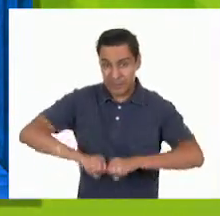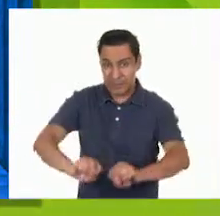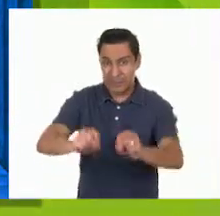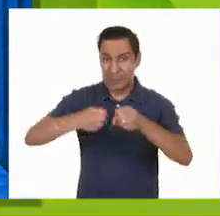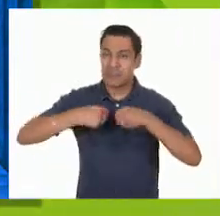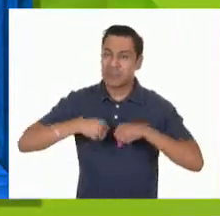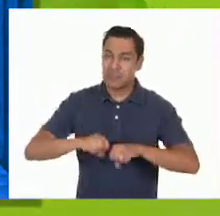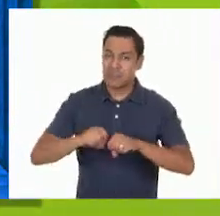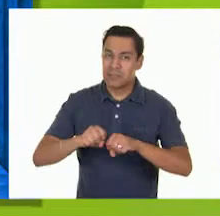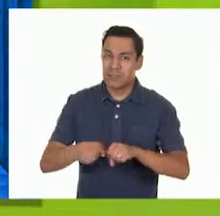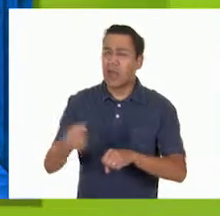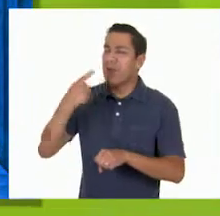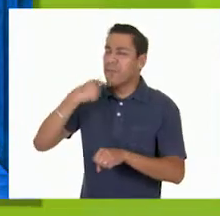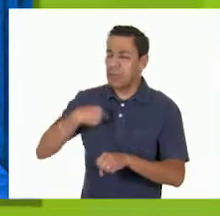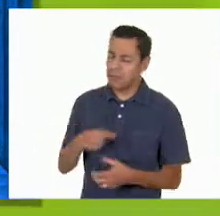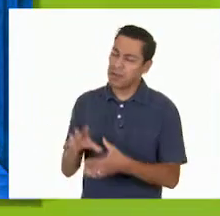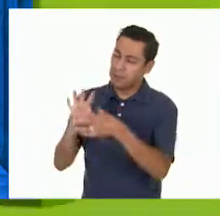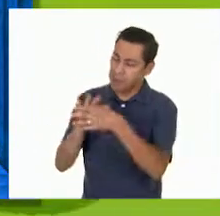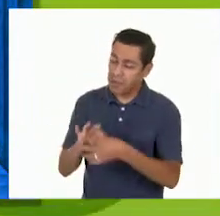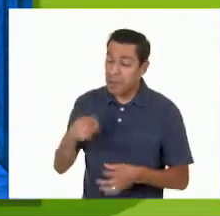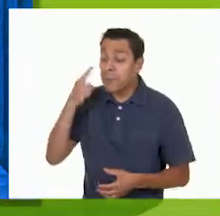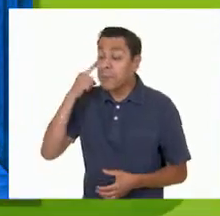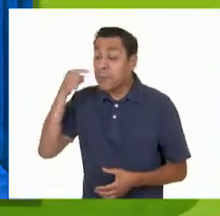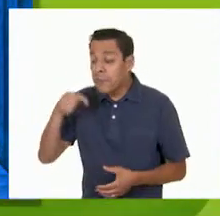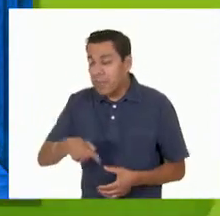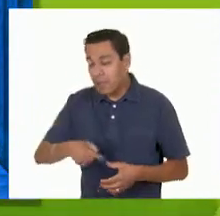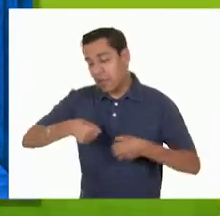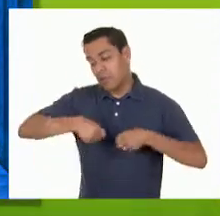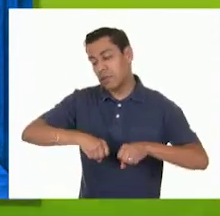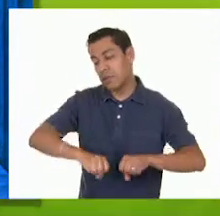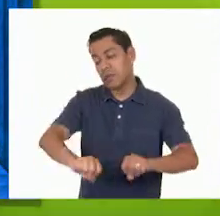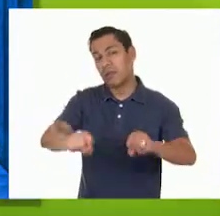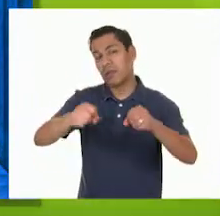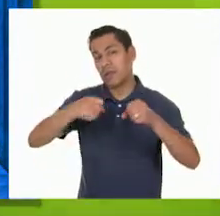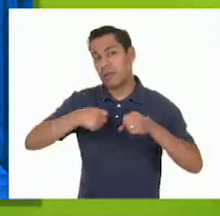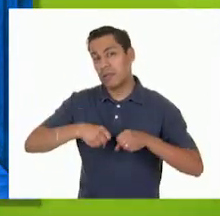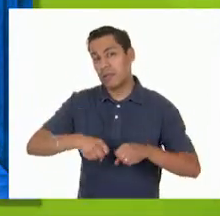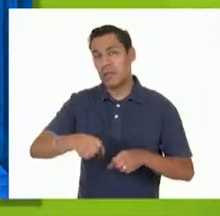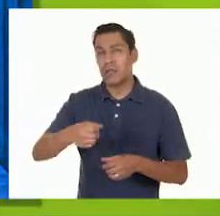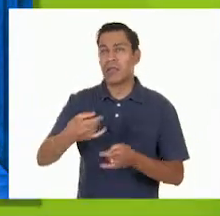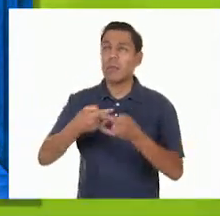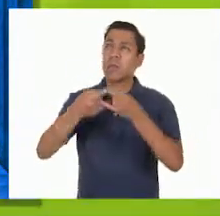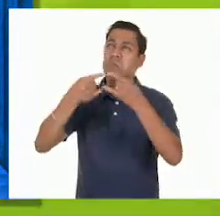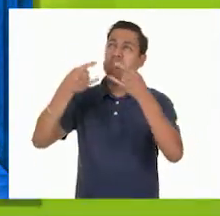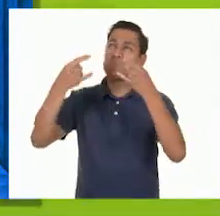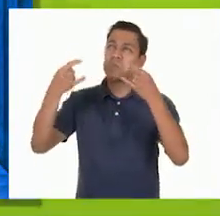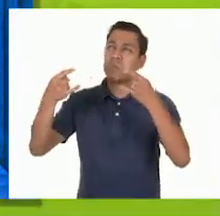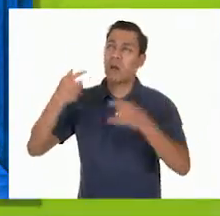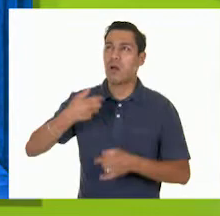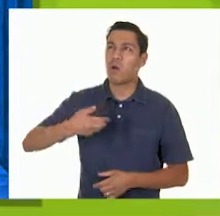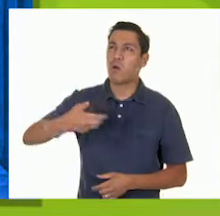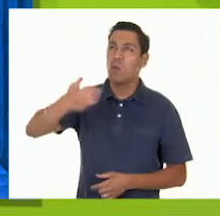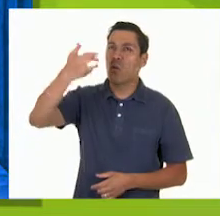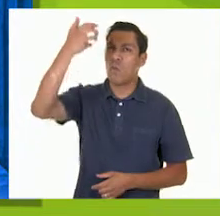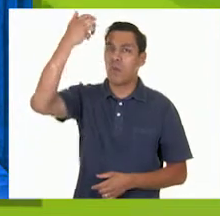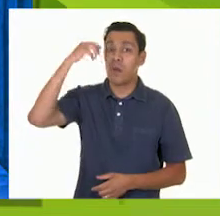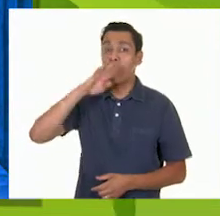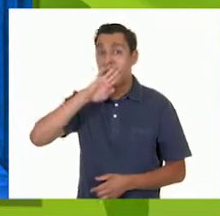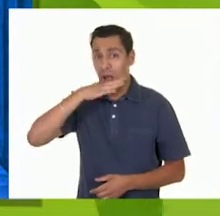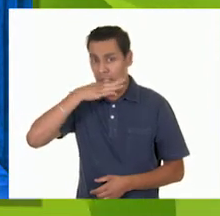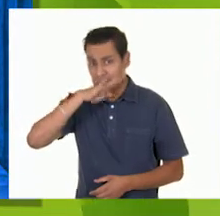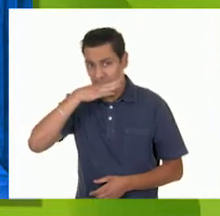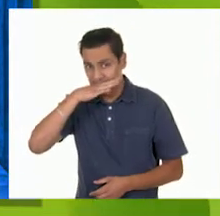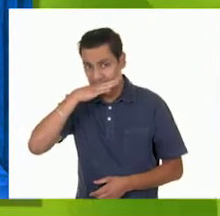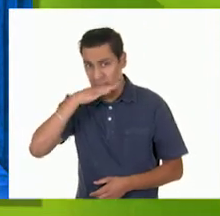iba platicando mira hija hace tiempo hace mucho tiempo no teníamos maíz